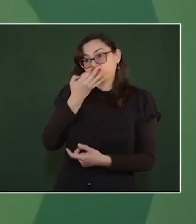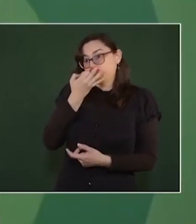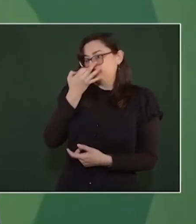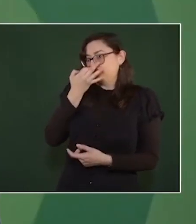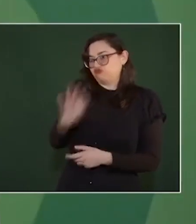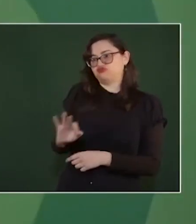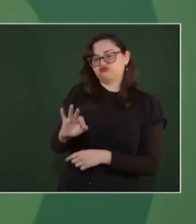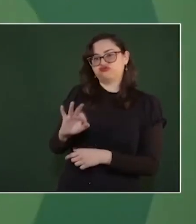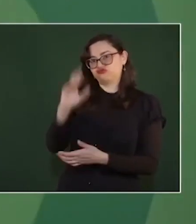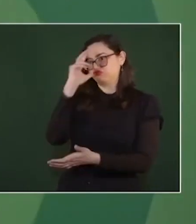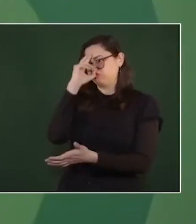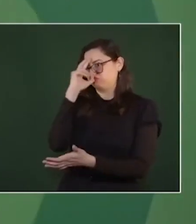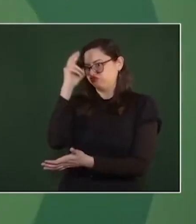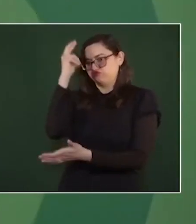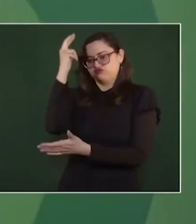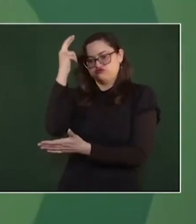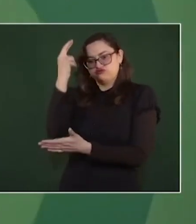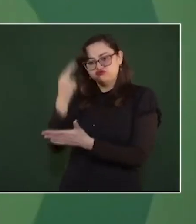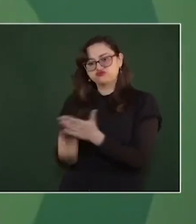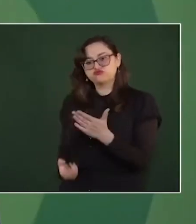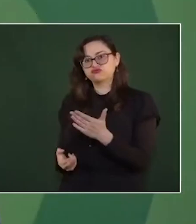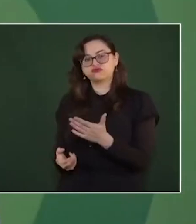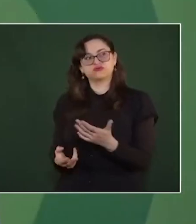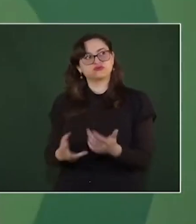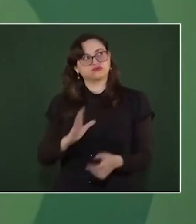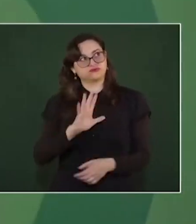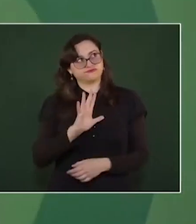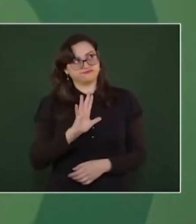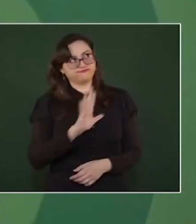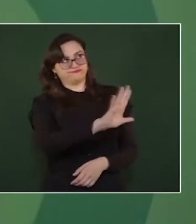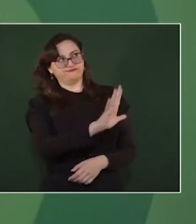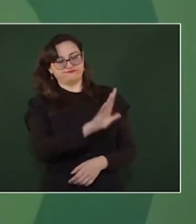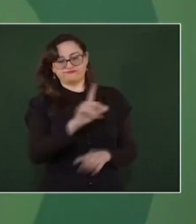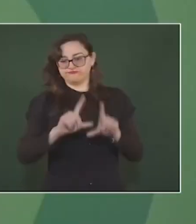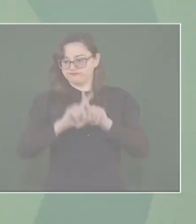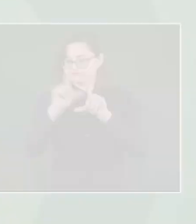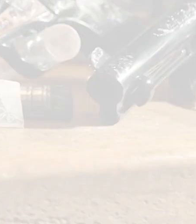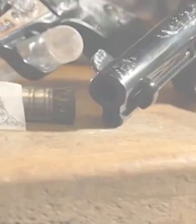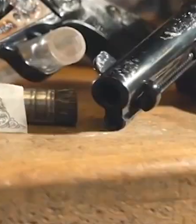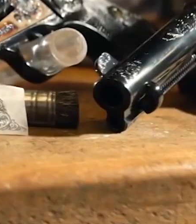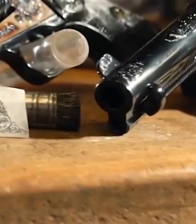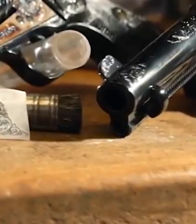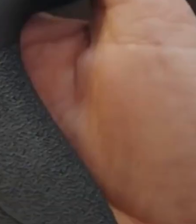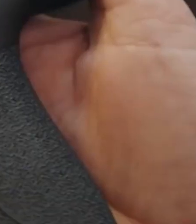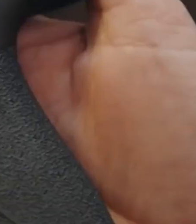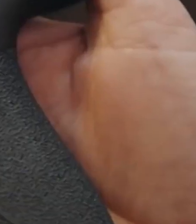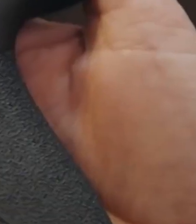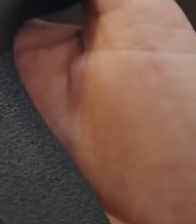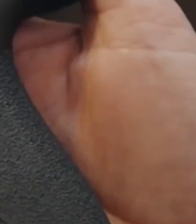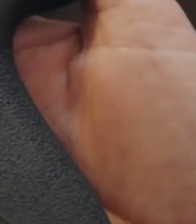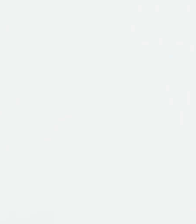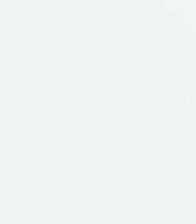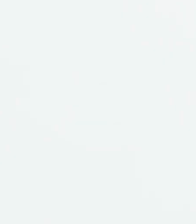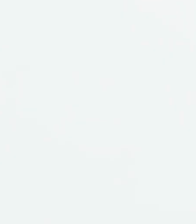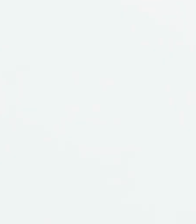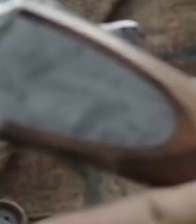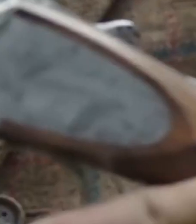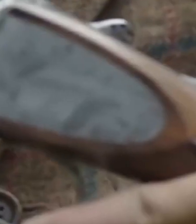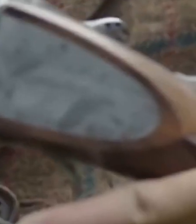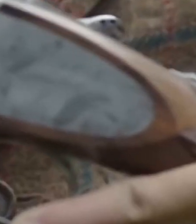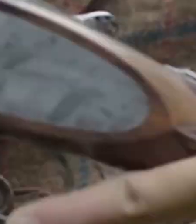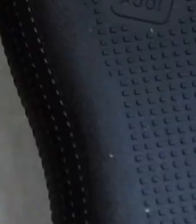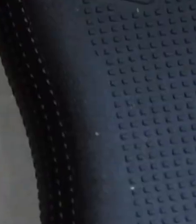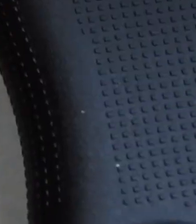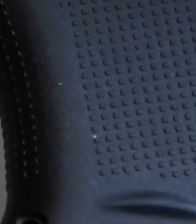al pueblo de México, una falta de respeto a nuestra independencia, a nuestra soberanía. López Obrador reviró que en vez de estar pensando en